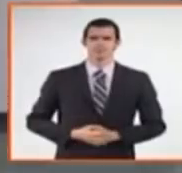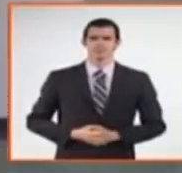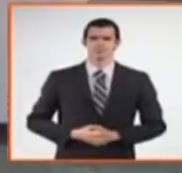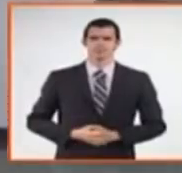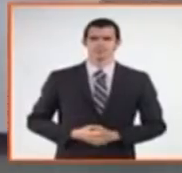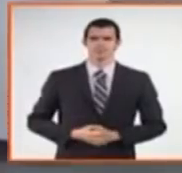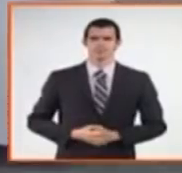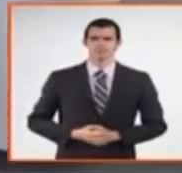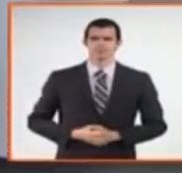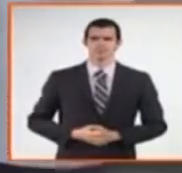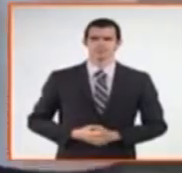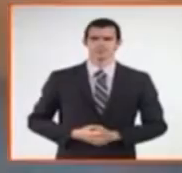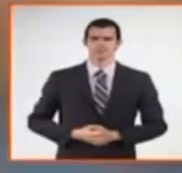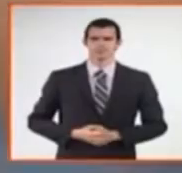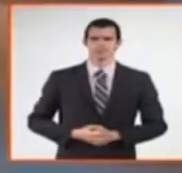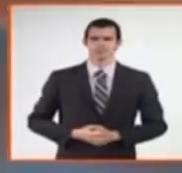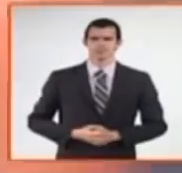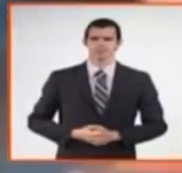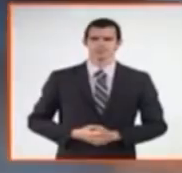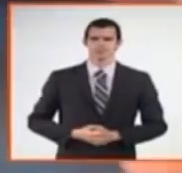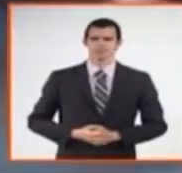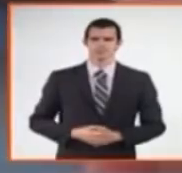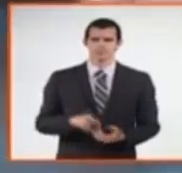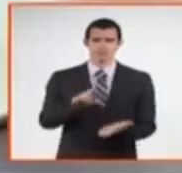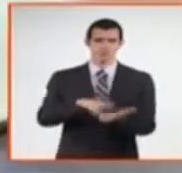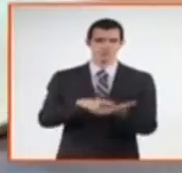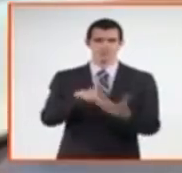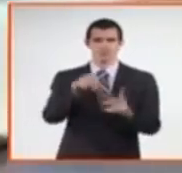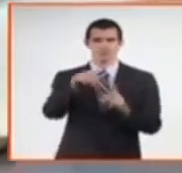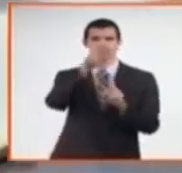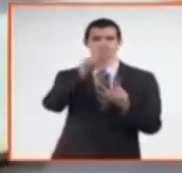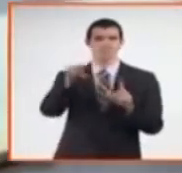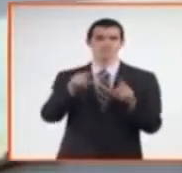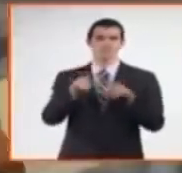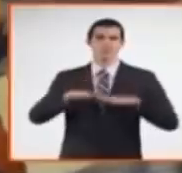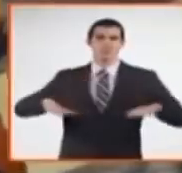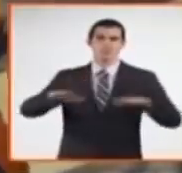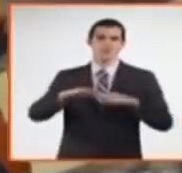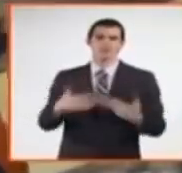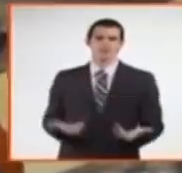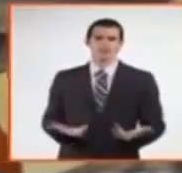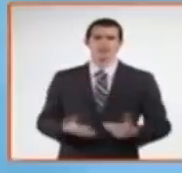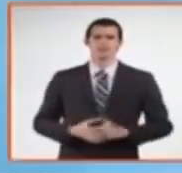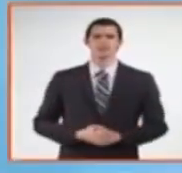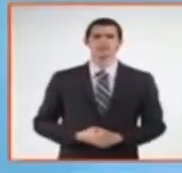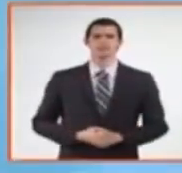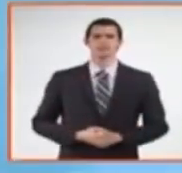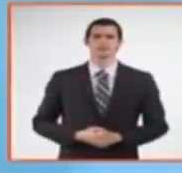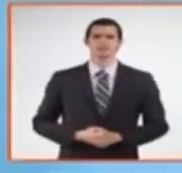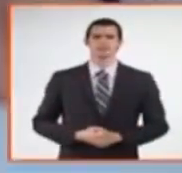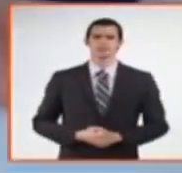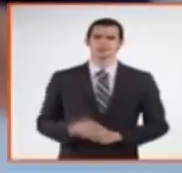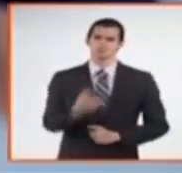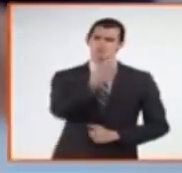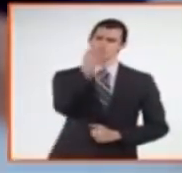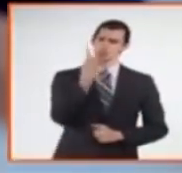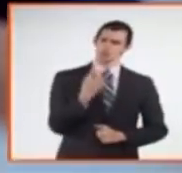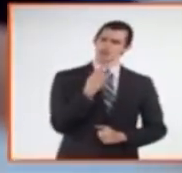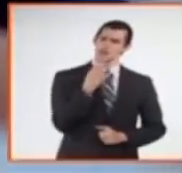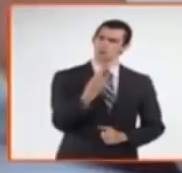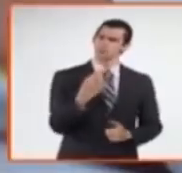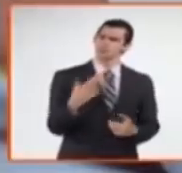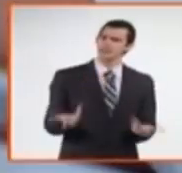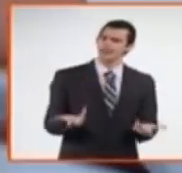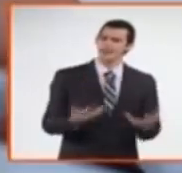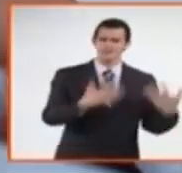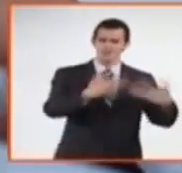este martes en la mesa redonda preguntas y respuestas sobre los actores de la economía cubana el vice primer